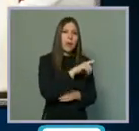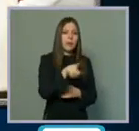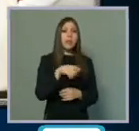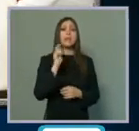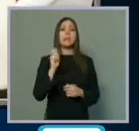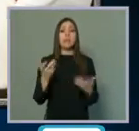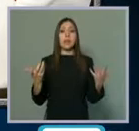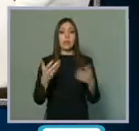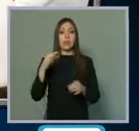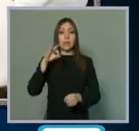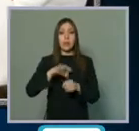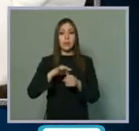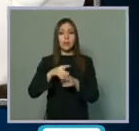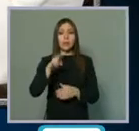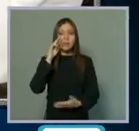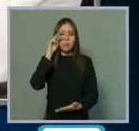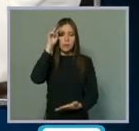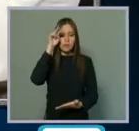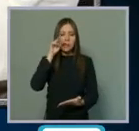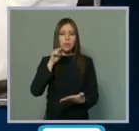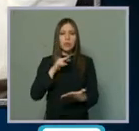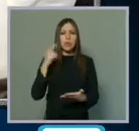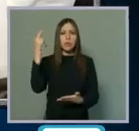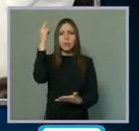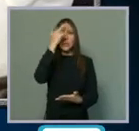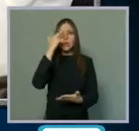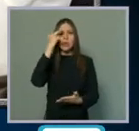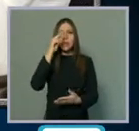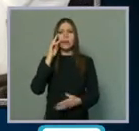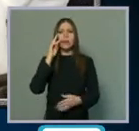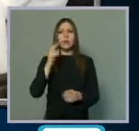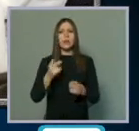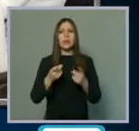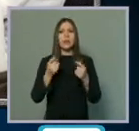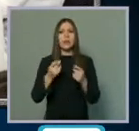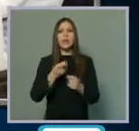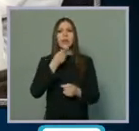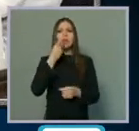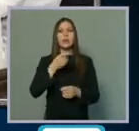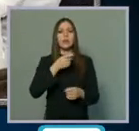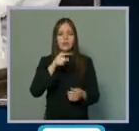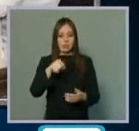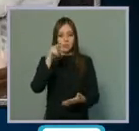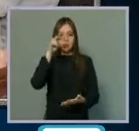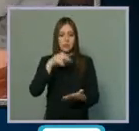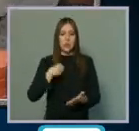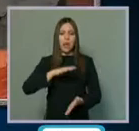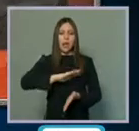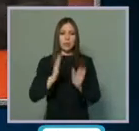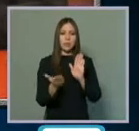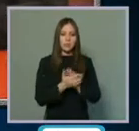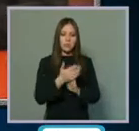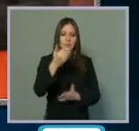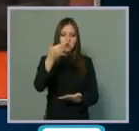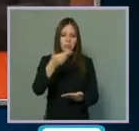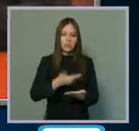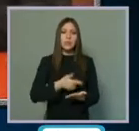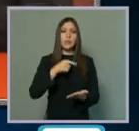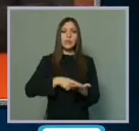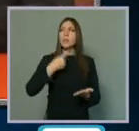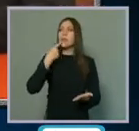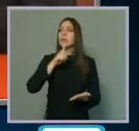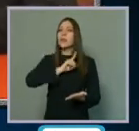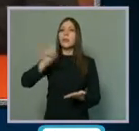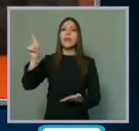como facultad es darle vista es simple y llanamente ir y decirle a FEPADE, tengo este expediente, tengo esta conducta y esto